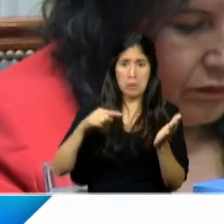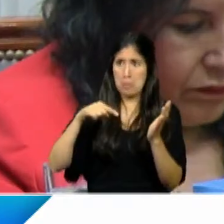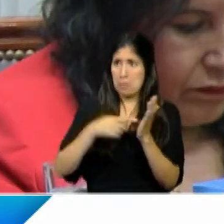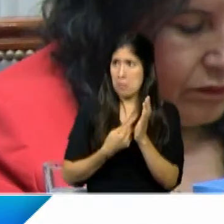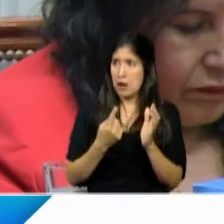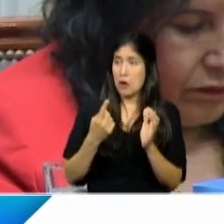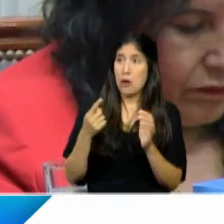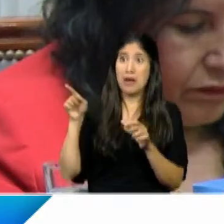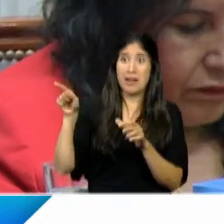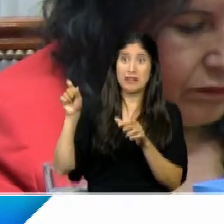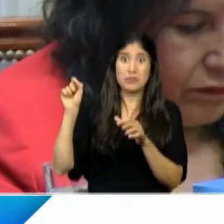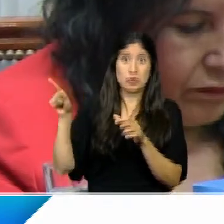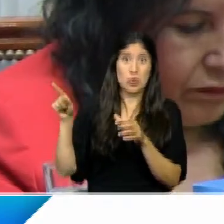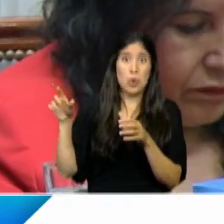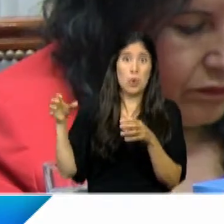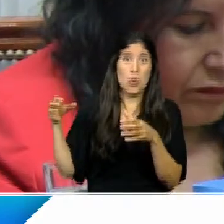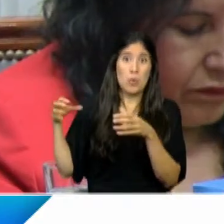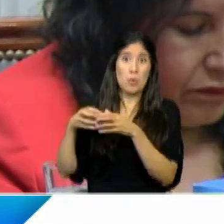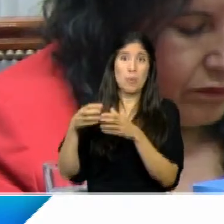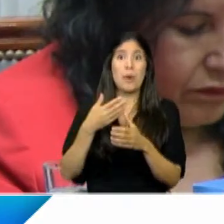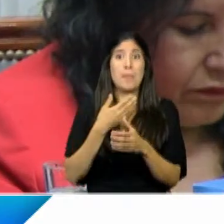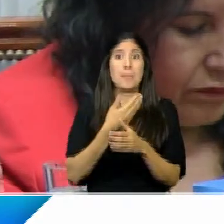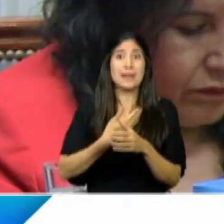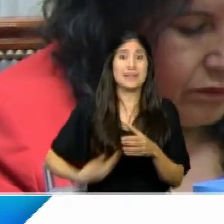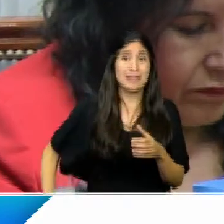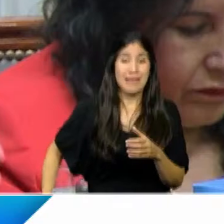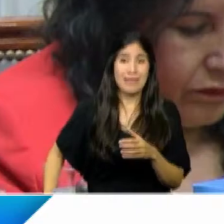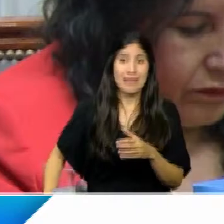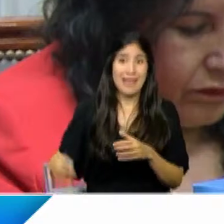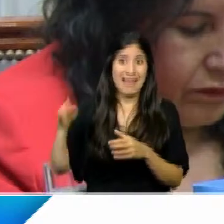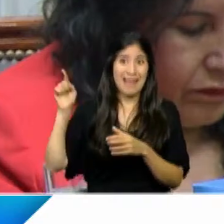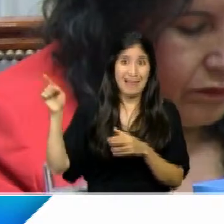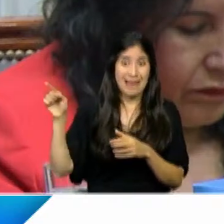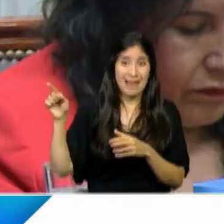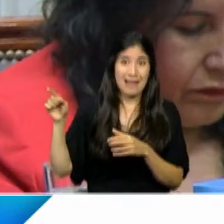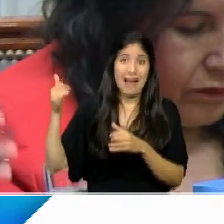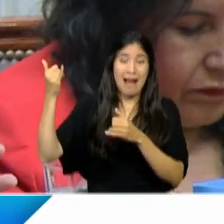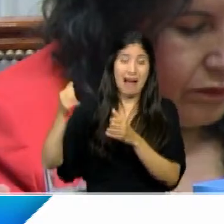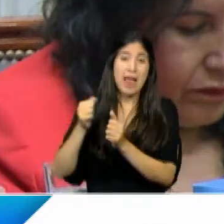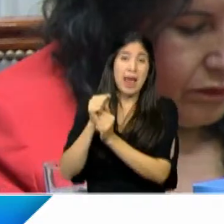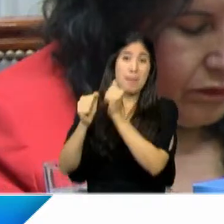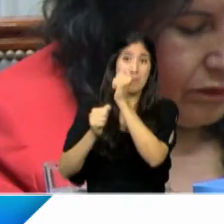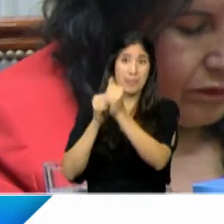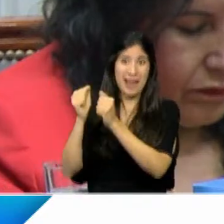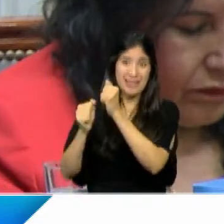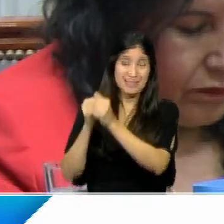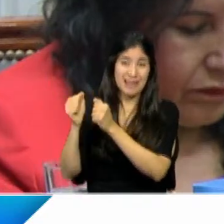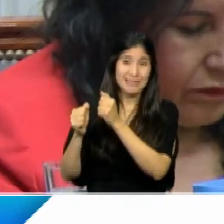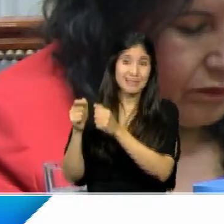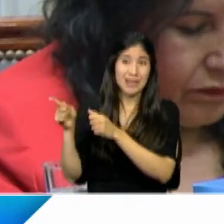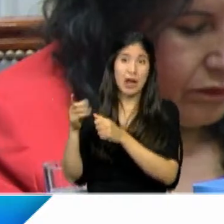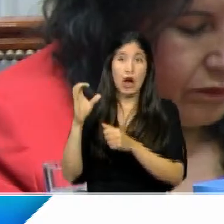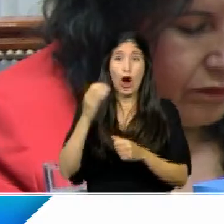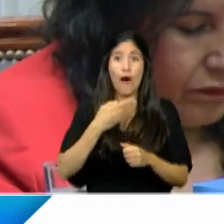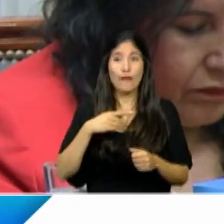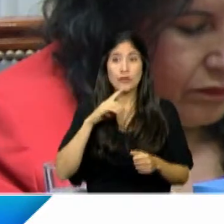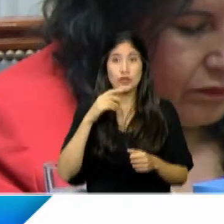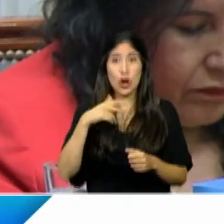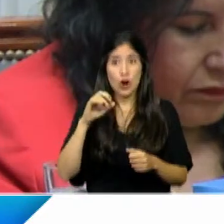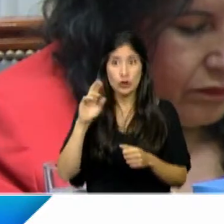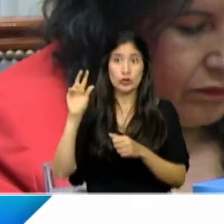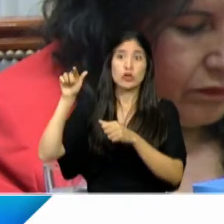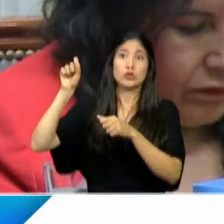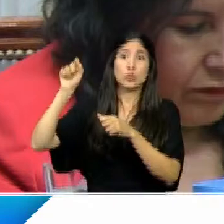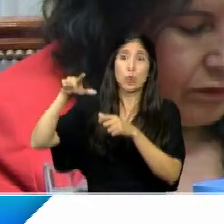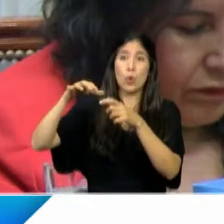empresas offshore, que son empresas que se hacen en las llamadas guaridas fiscales, en las Islas Caimán,